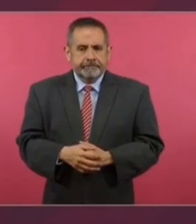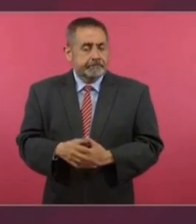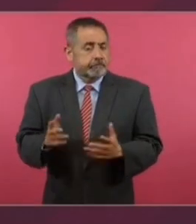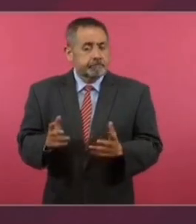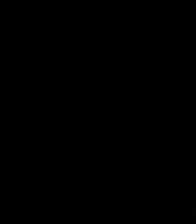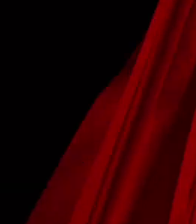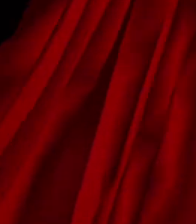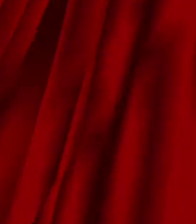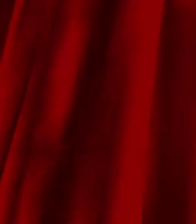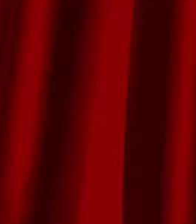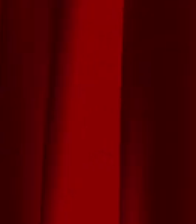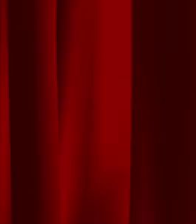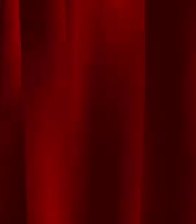de nosotros no